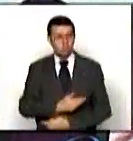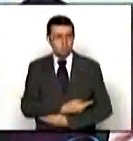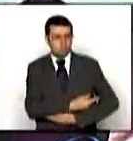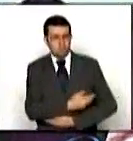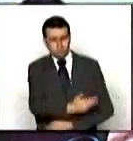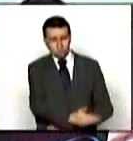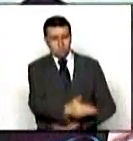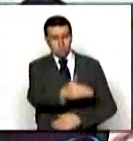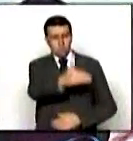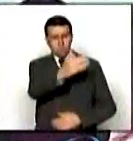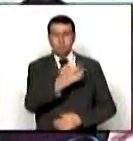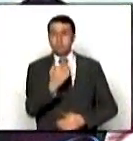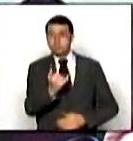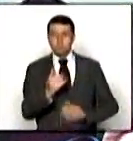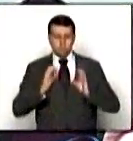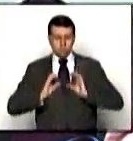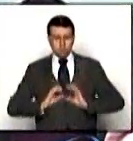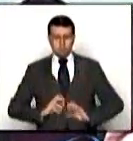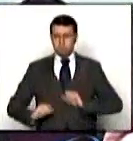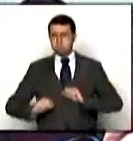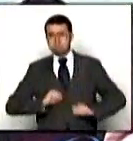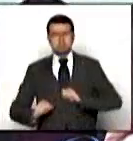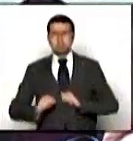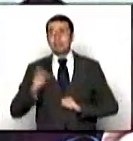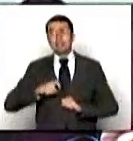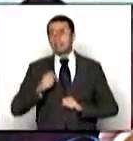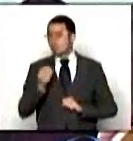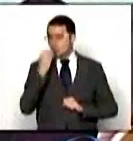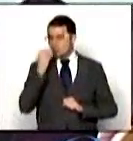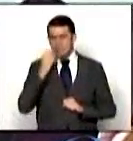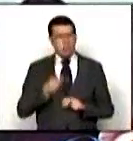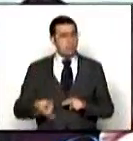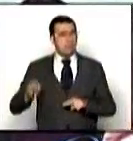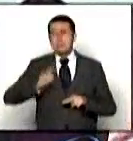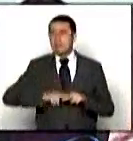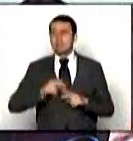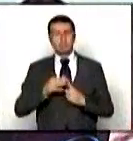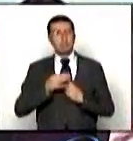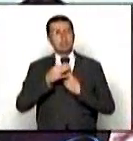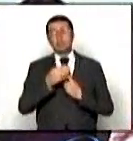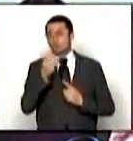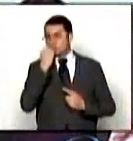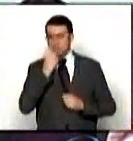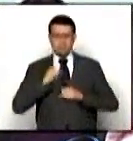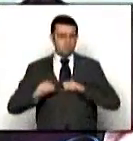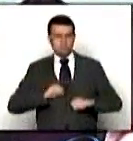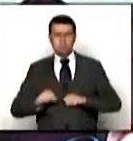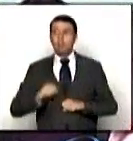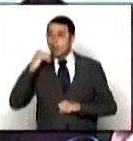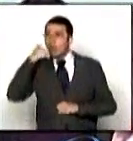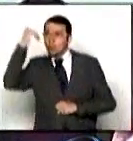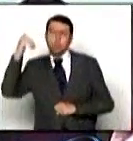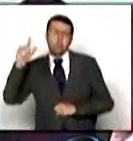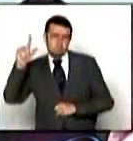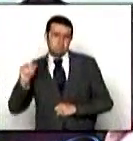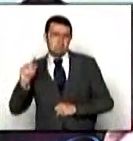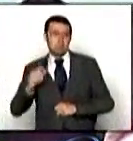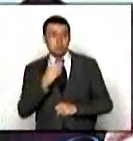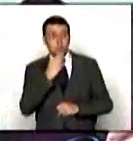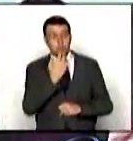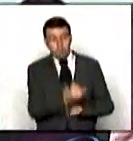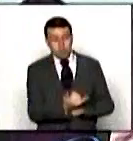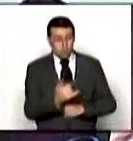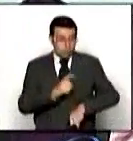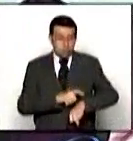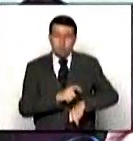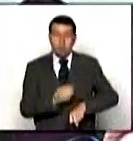sus órganos, sus tejidos, y por lo tanto va a requerir de unos nutrientes mucho más específicos que el adulto. Entonces, si el niño se levanta y no desayuna a tiempo,